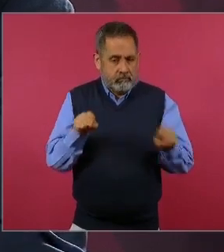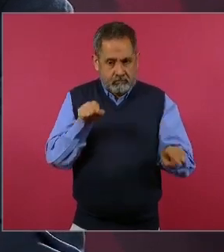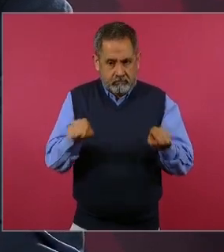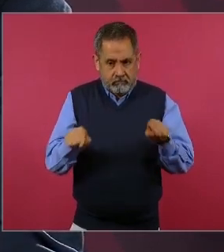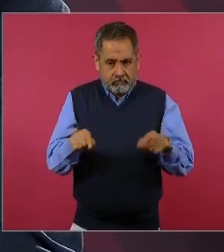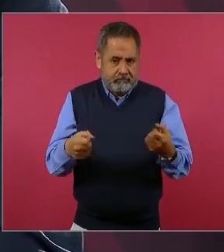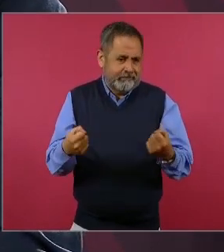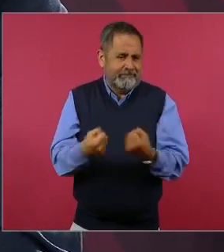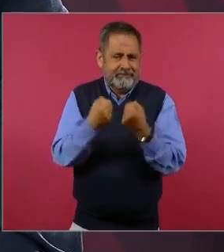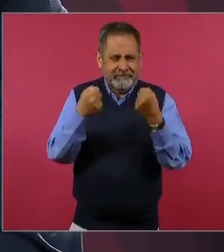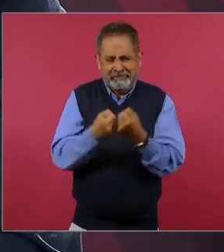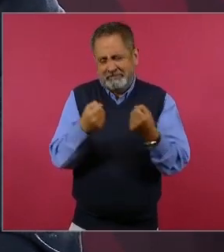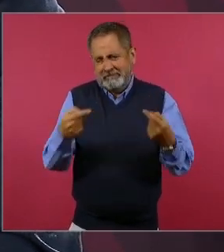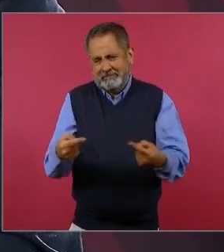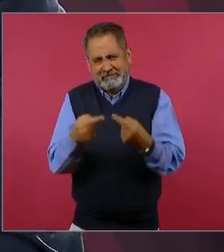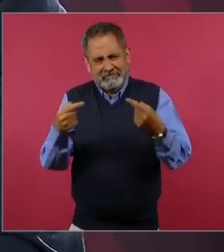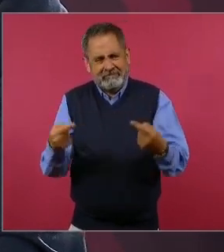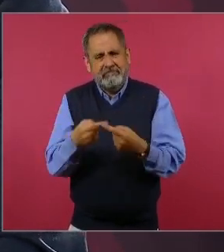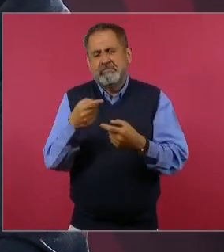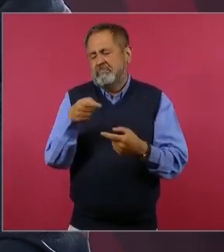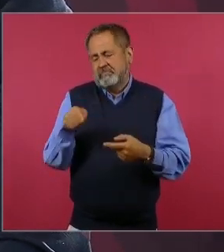están enfrentados, ya lleva